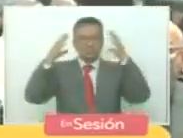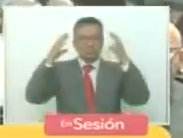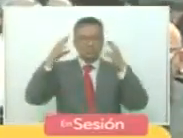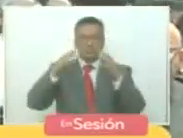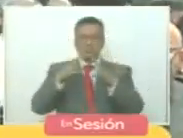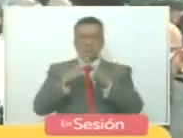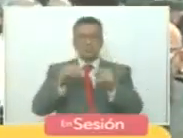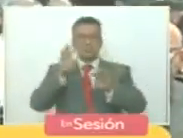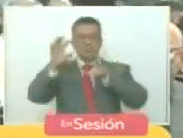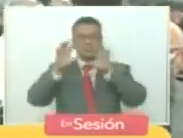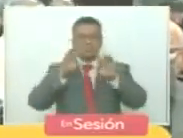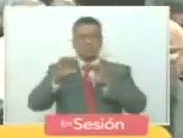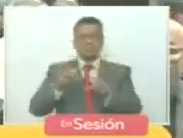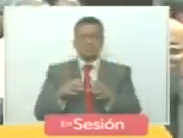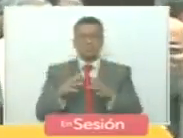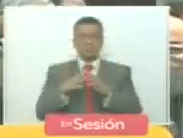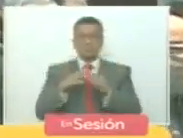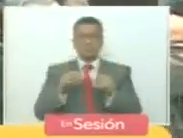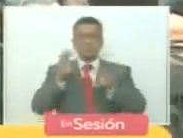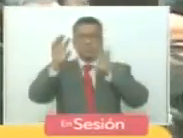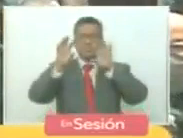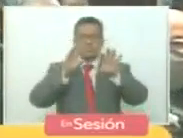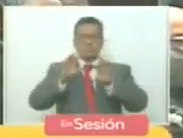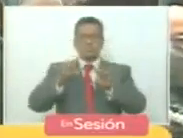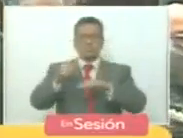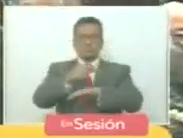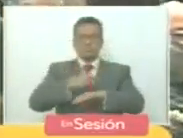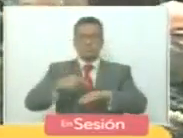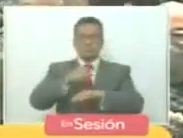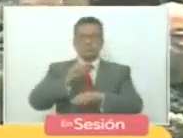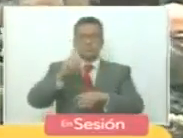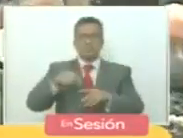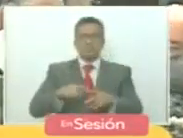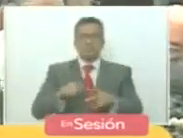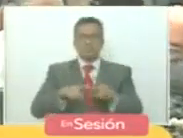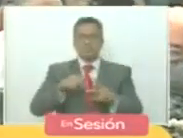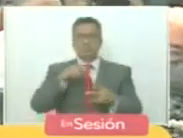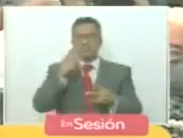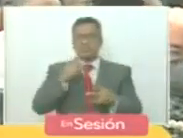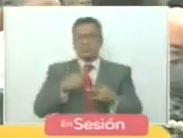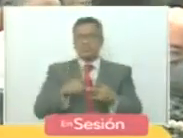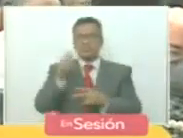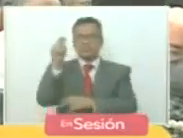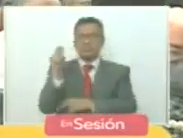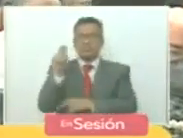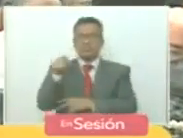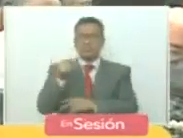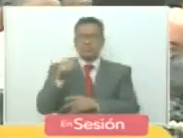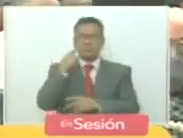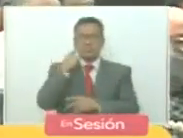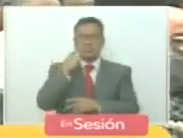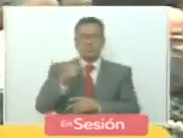todos los países y casi todos los gobiernos, los partidos, los parlamentos están